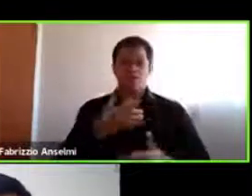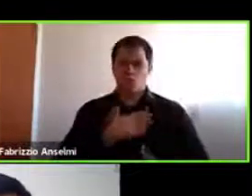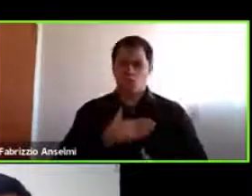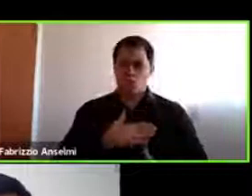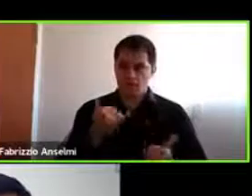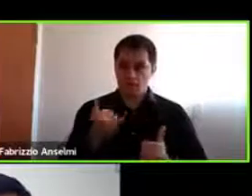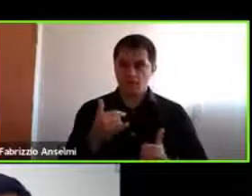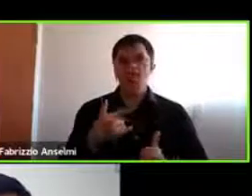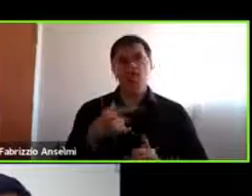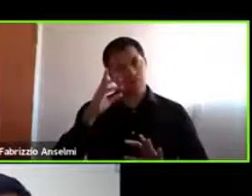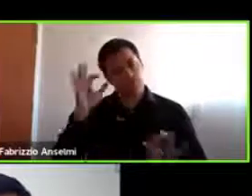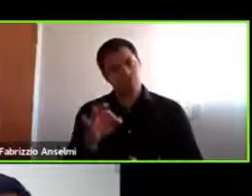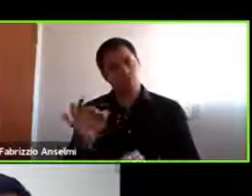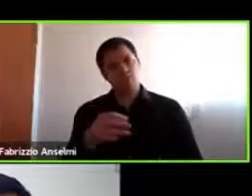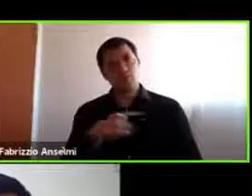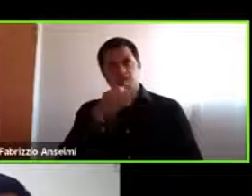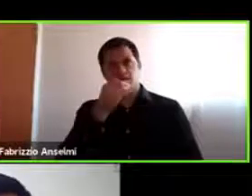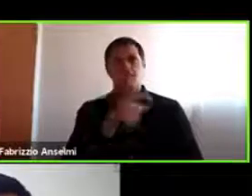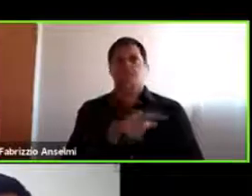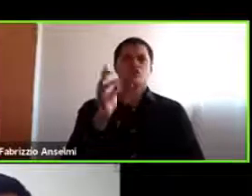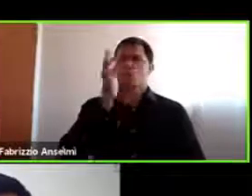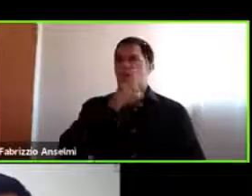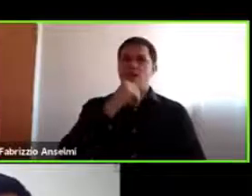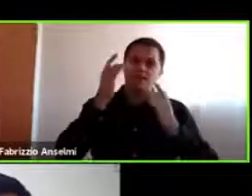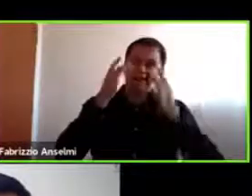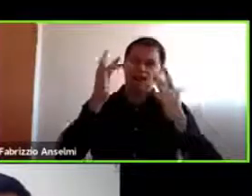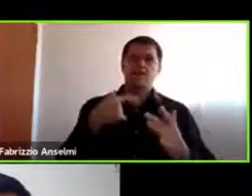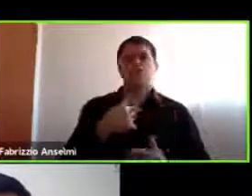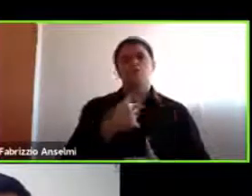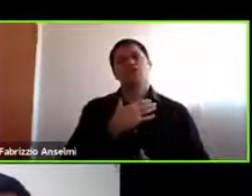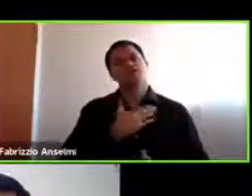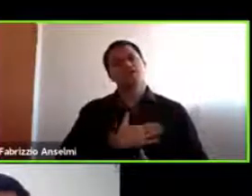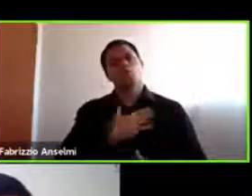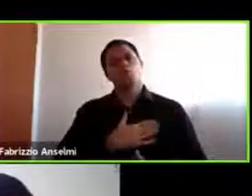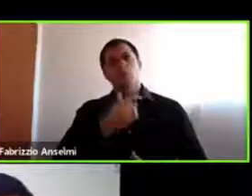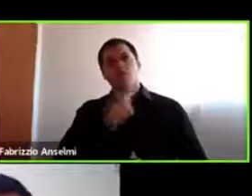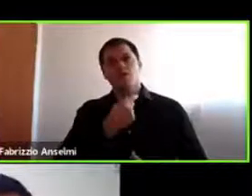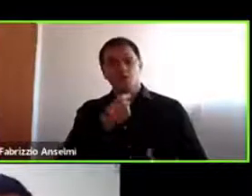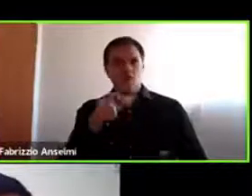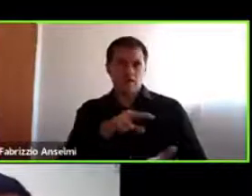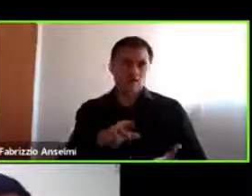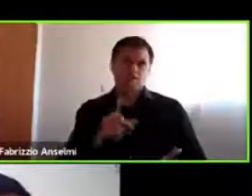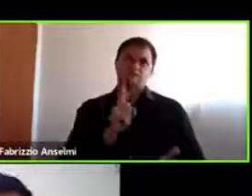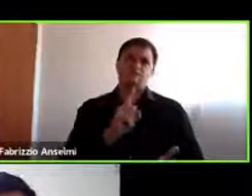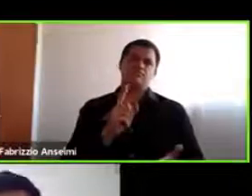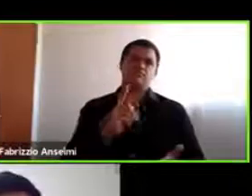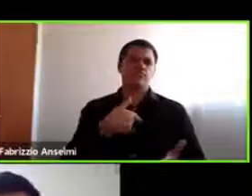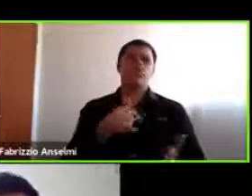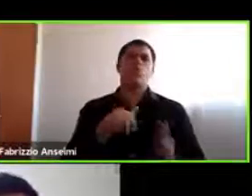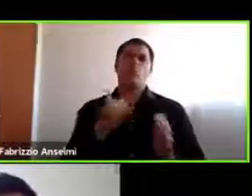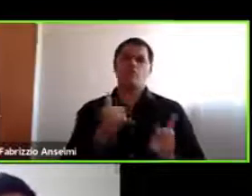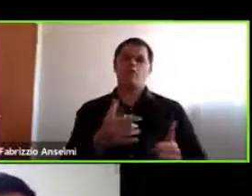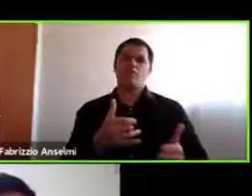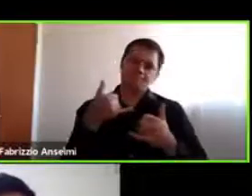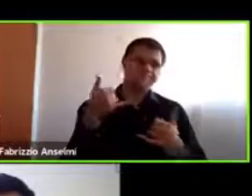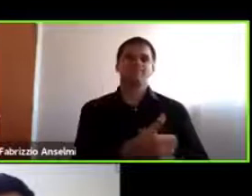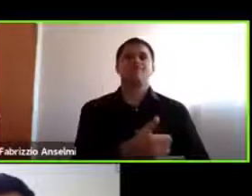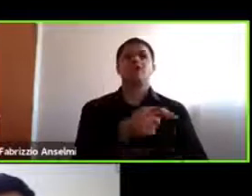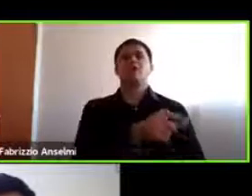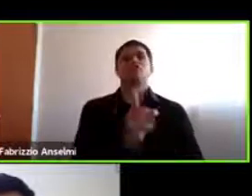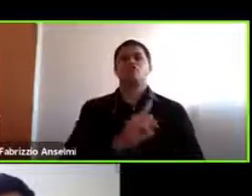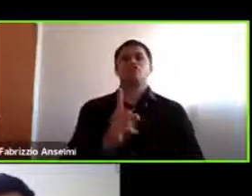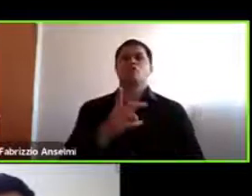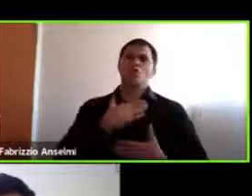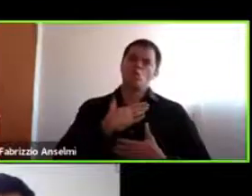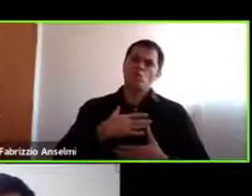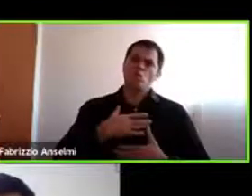recomendaría si el niño no tiene ningún interés en aprender a leer todavía y no le interesa el juego le ponemos la aplicación y no le agrada yo no lo